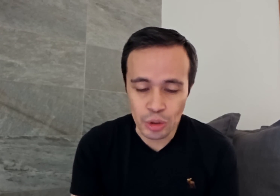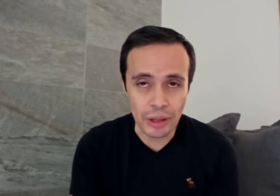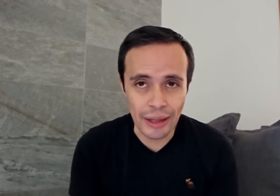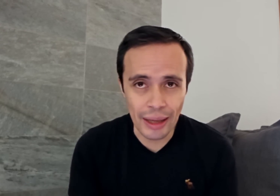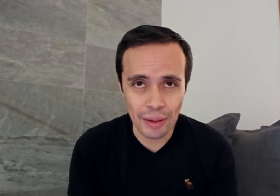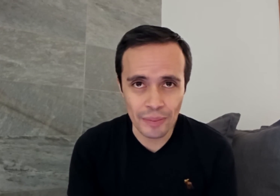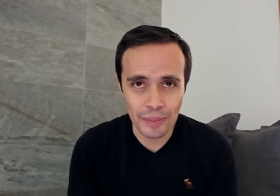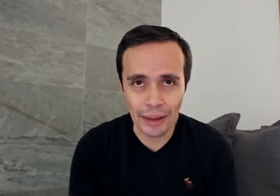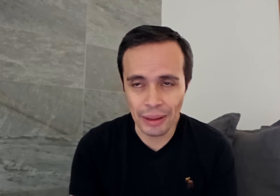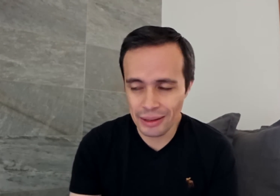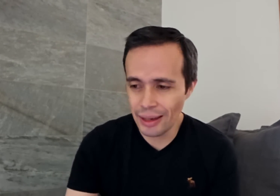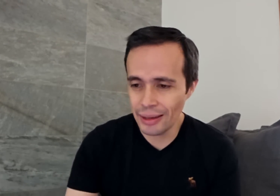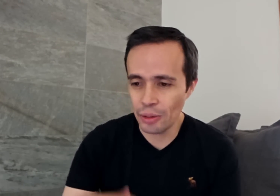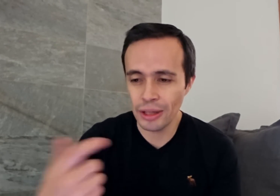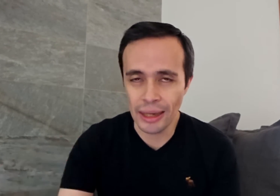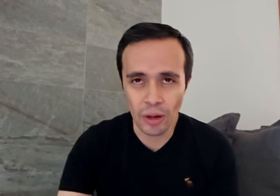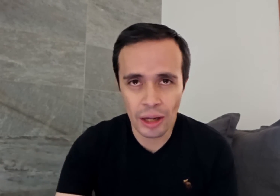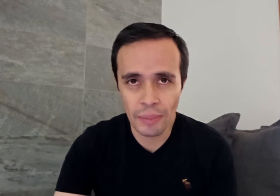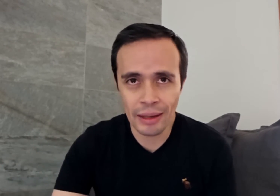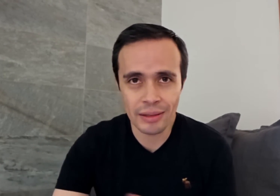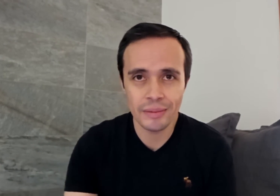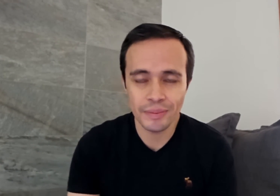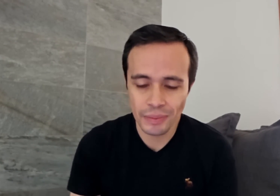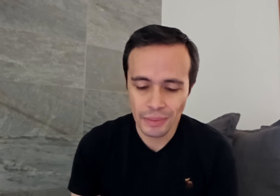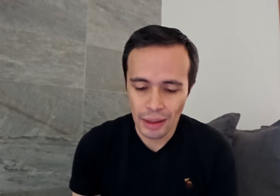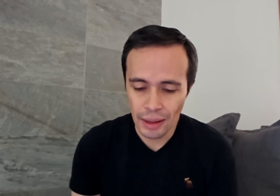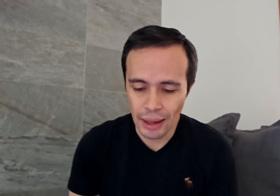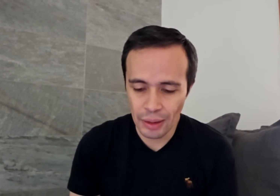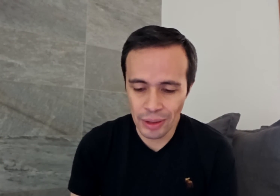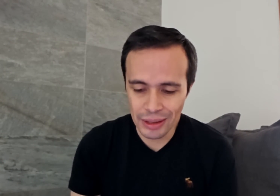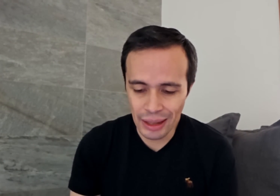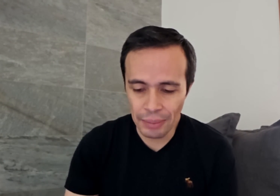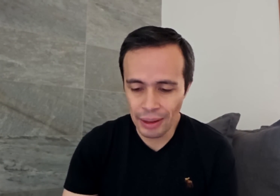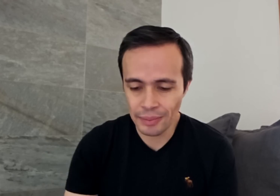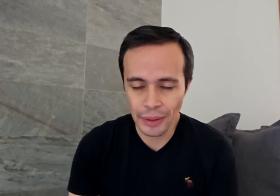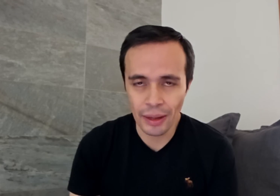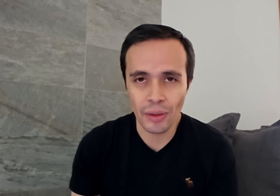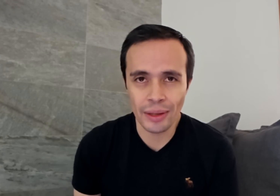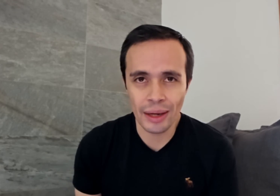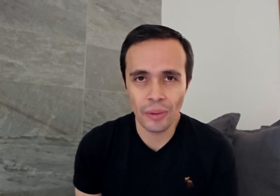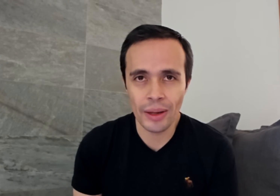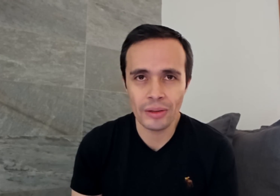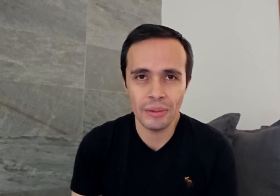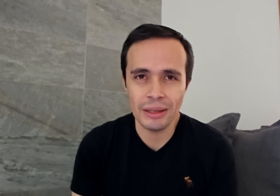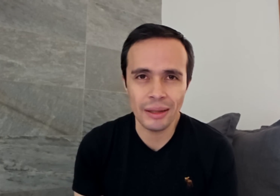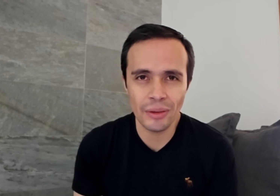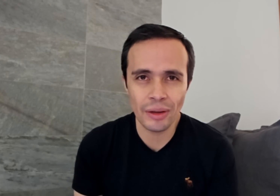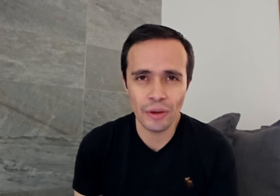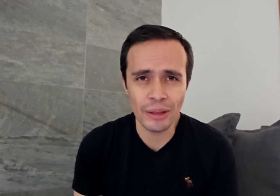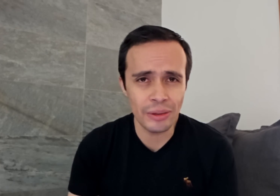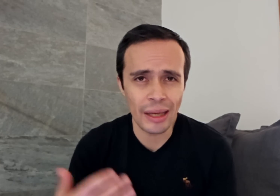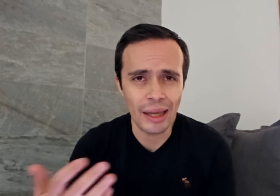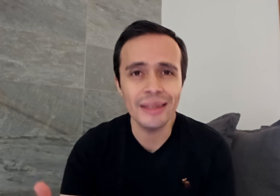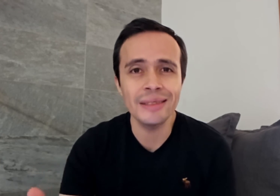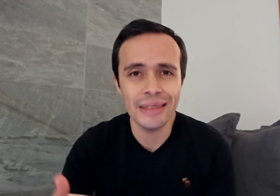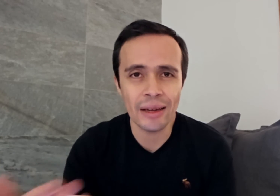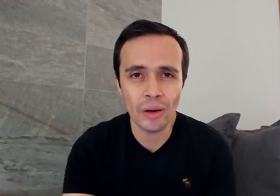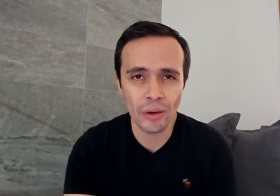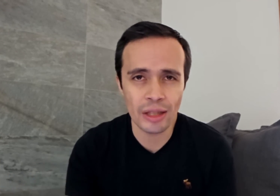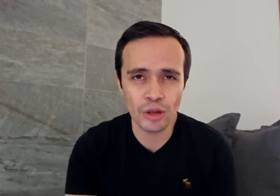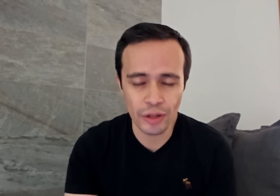estaba sucediendo. Además, hay denuncias anónimas, hay un esquema en donde el gobierno se va haciendo de información